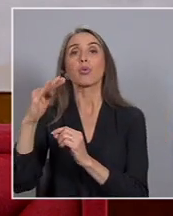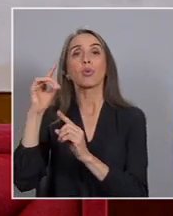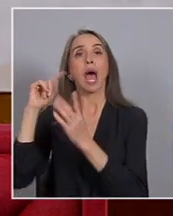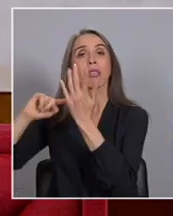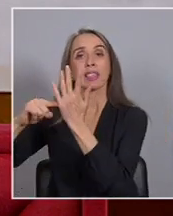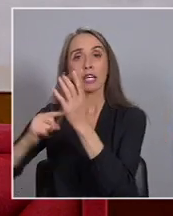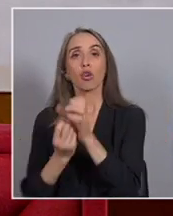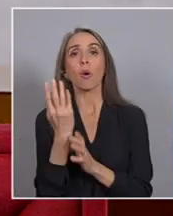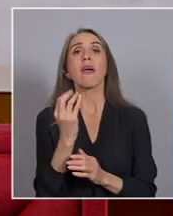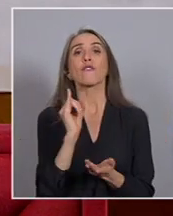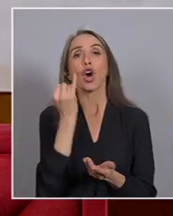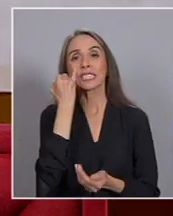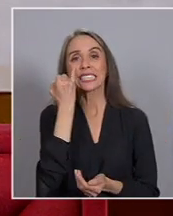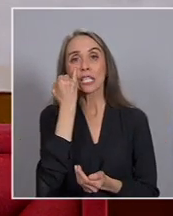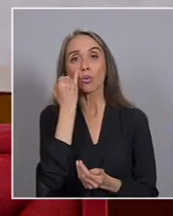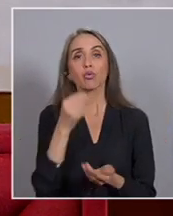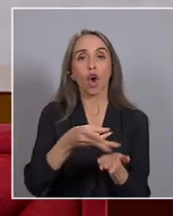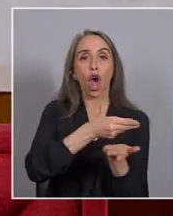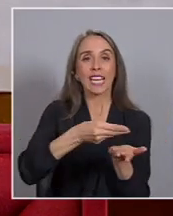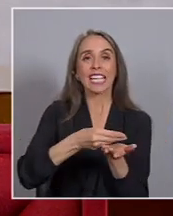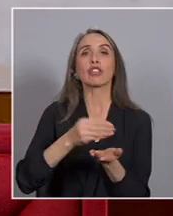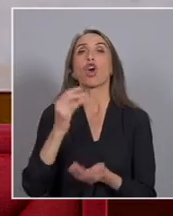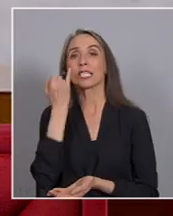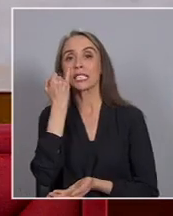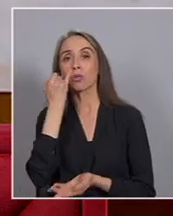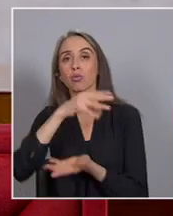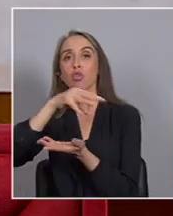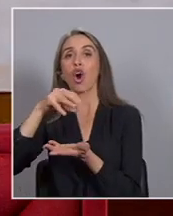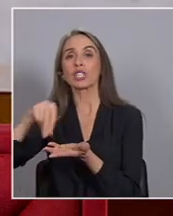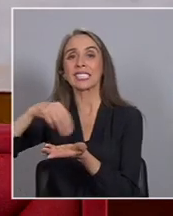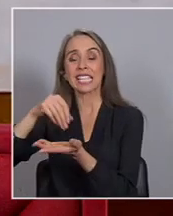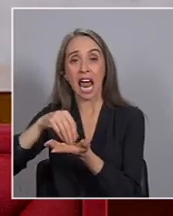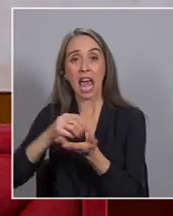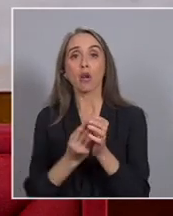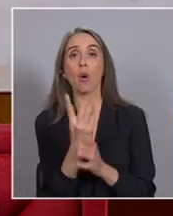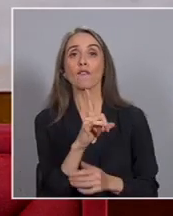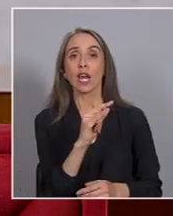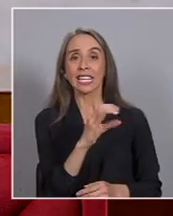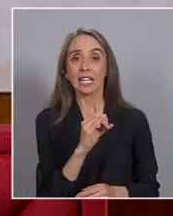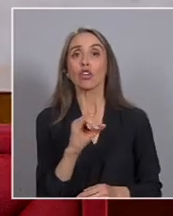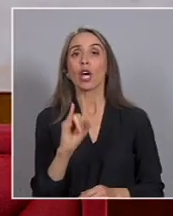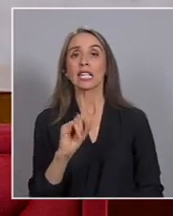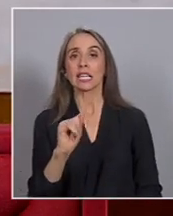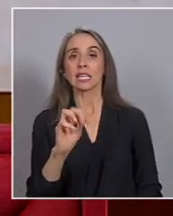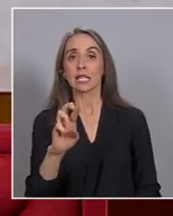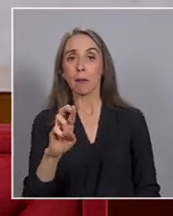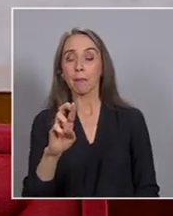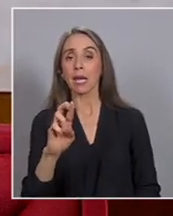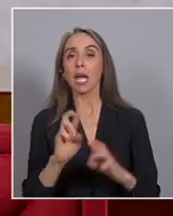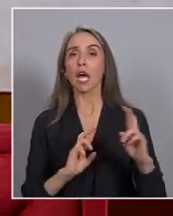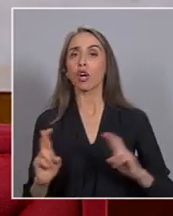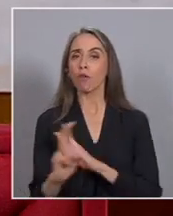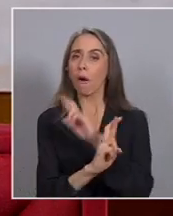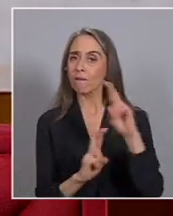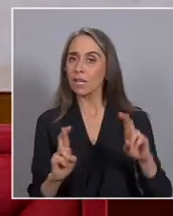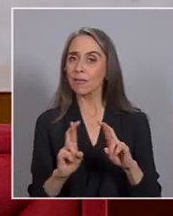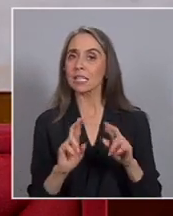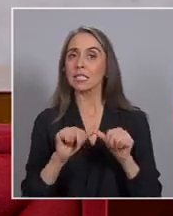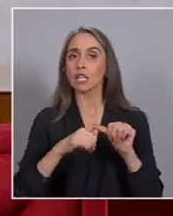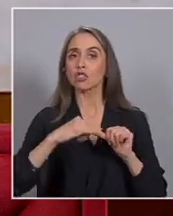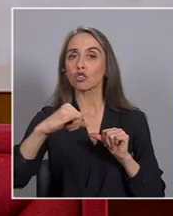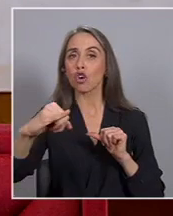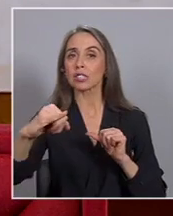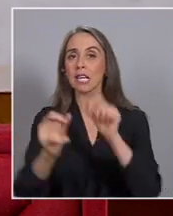crear el Instituto del Litio y de Salares, que ya anunciamos en la Estrategia Internacional del Litio, y el ITP de Convivencia y